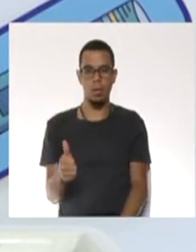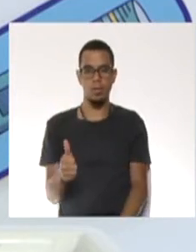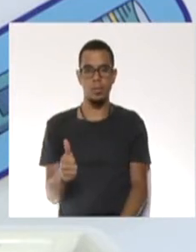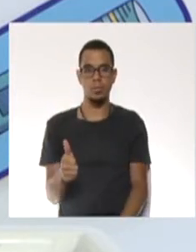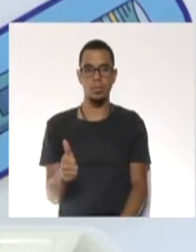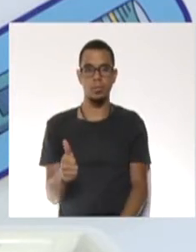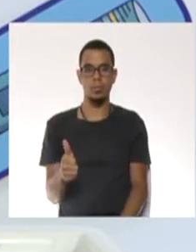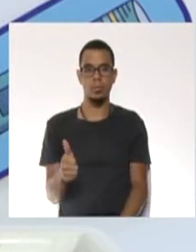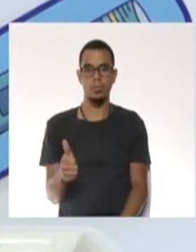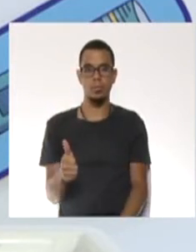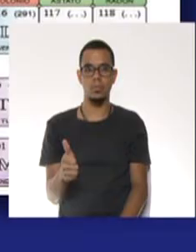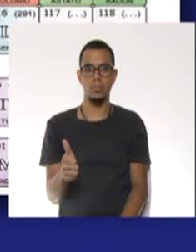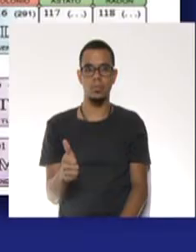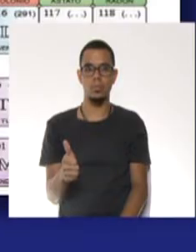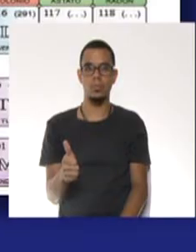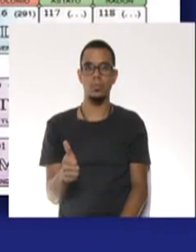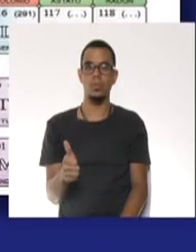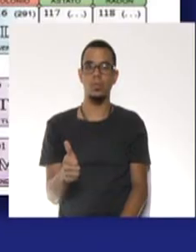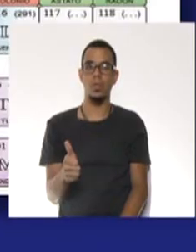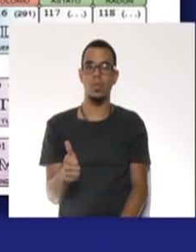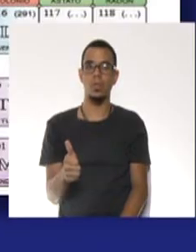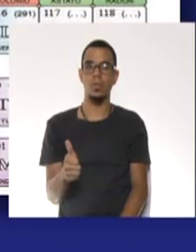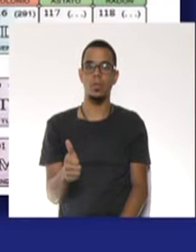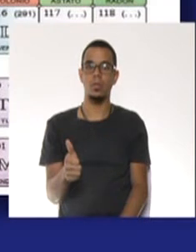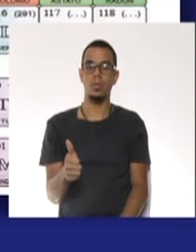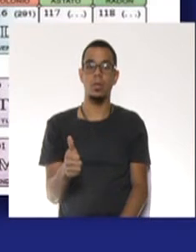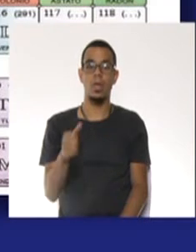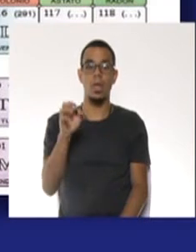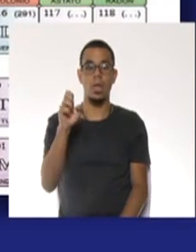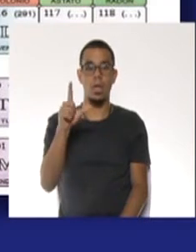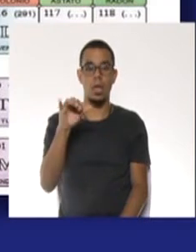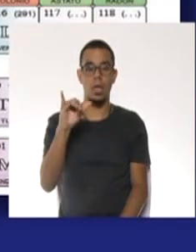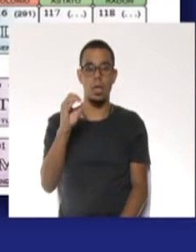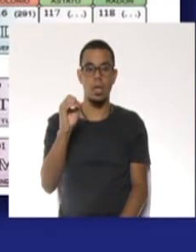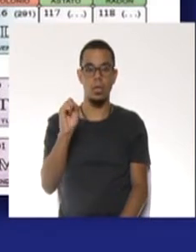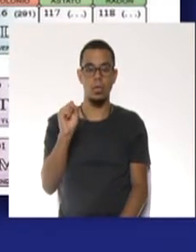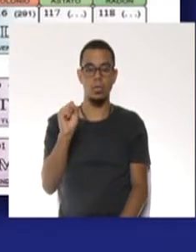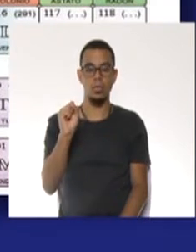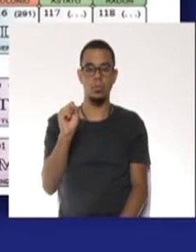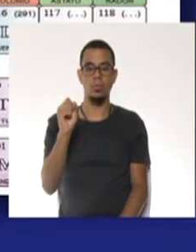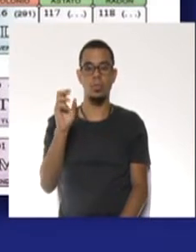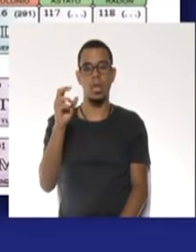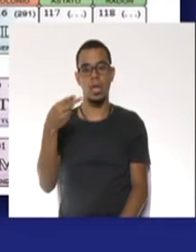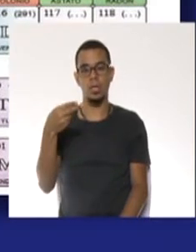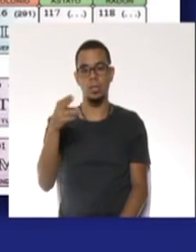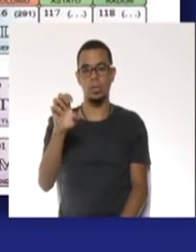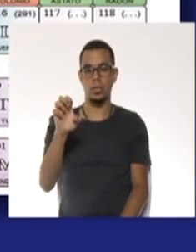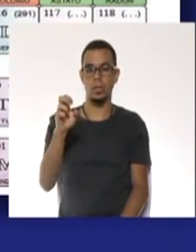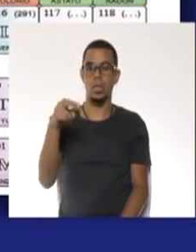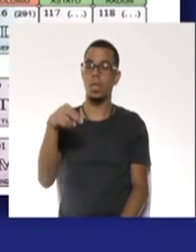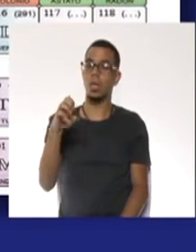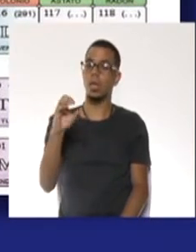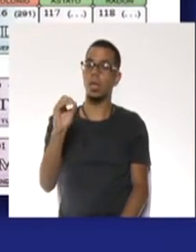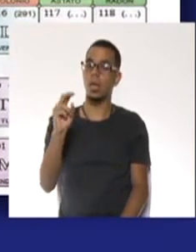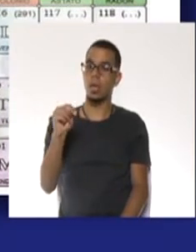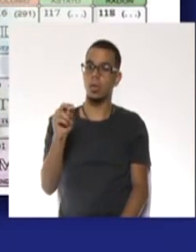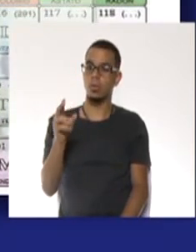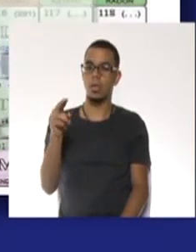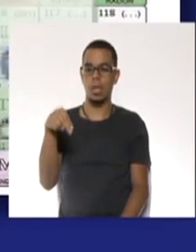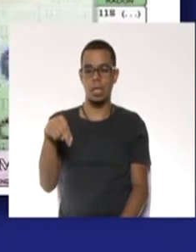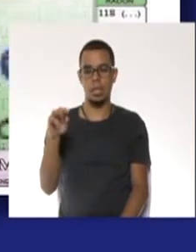lo tienen señalado en pantalla. Dice, helio, símbolo He, neón,